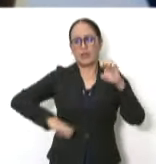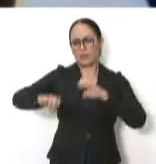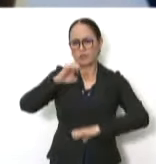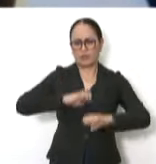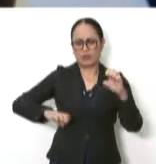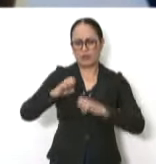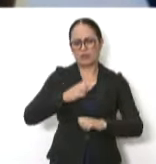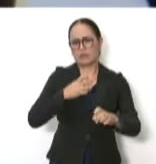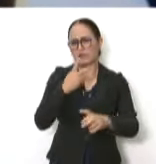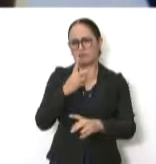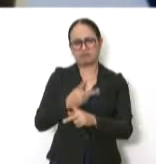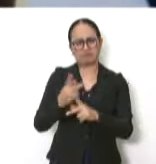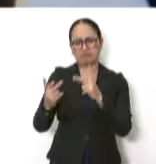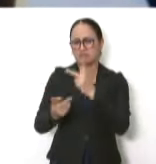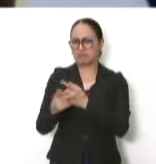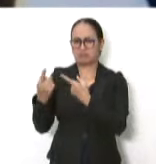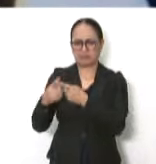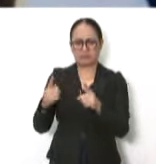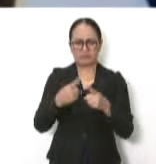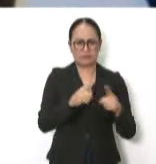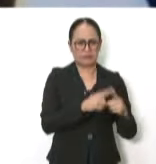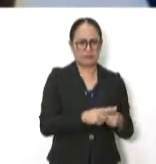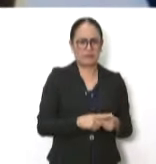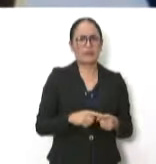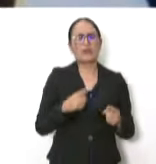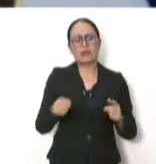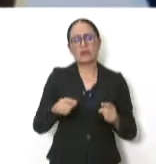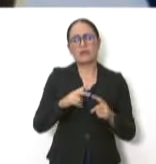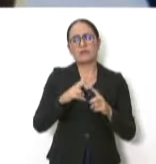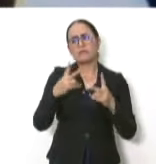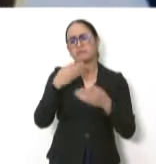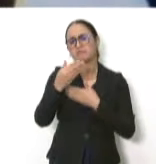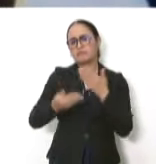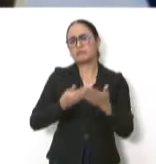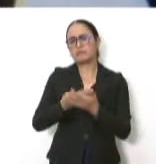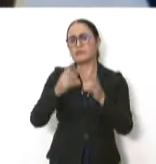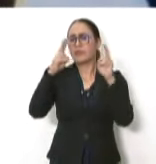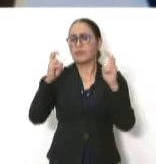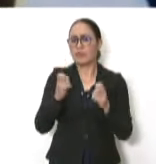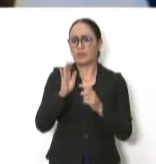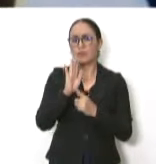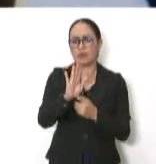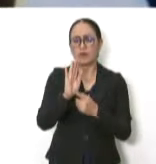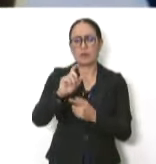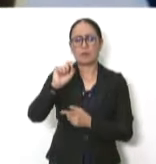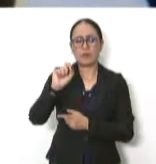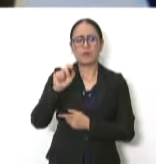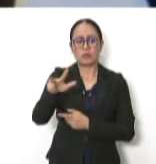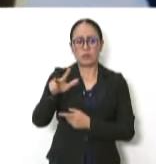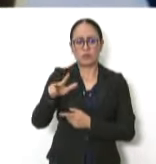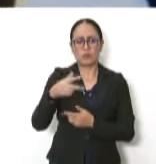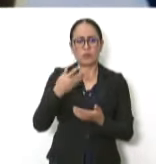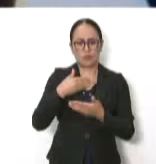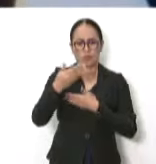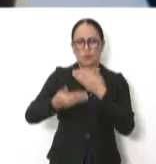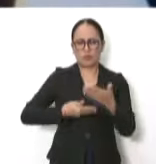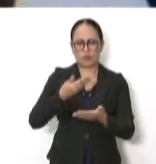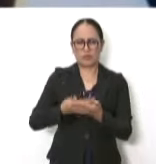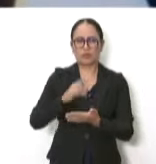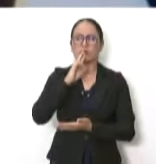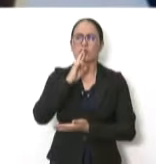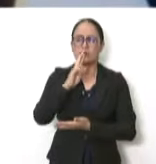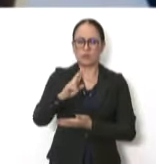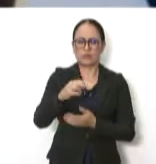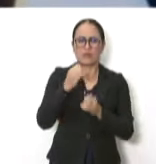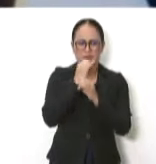Estado. Asimismo, informo que los asuntos propuestos corresponden a 28 proyectos de resolución en materia